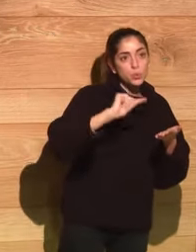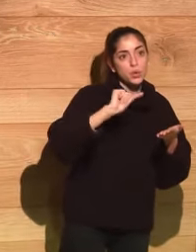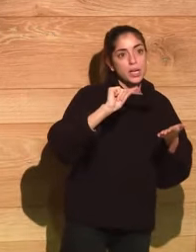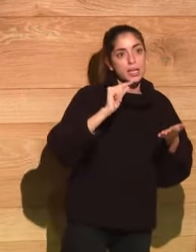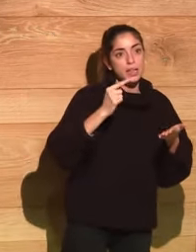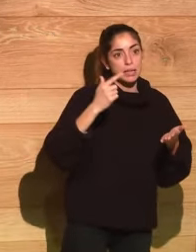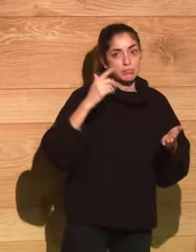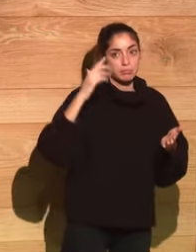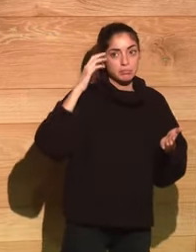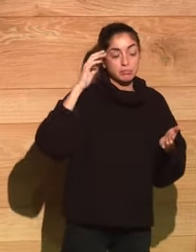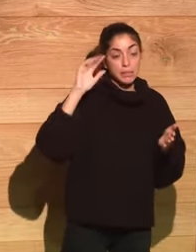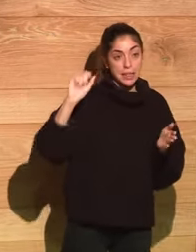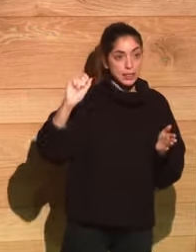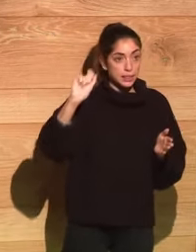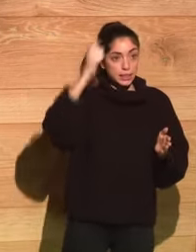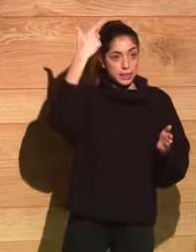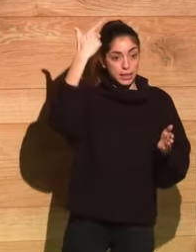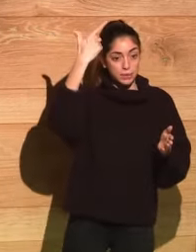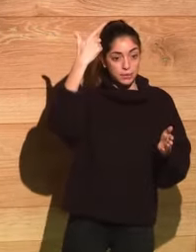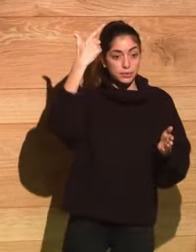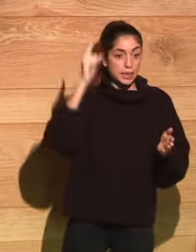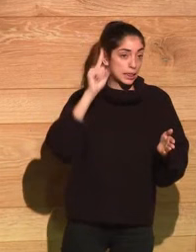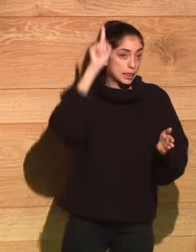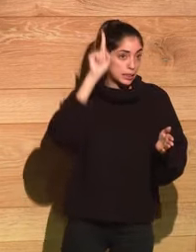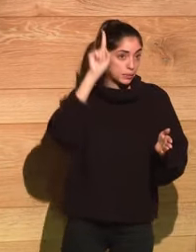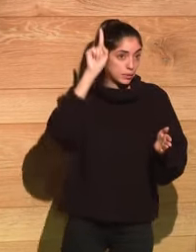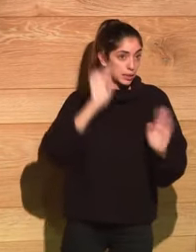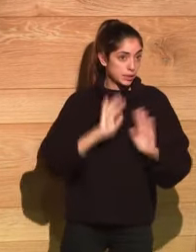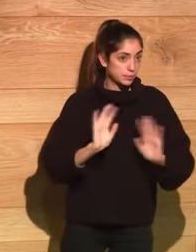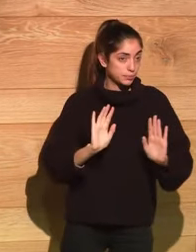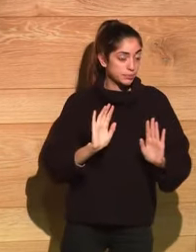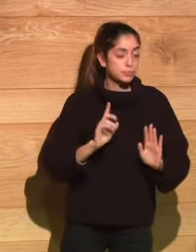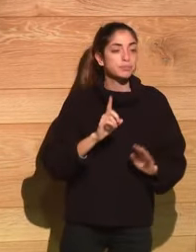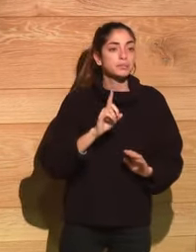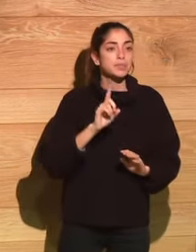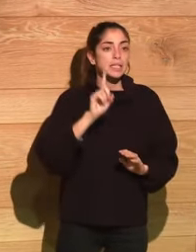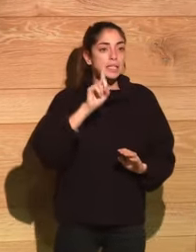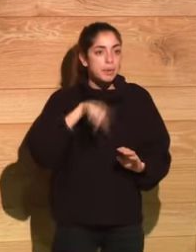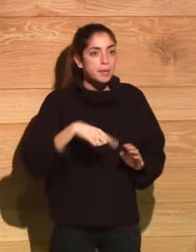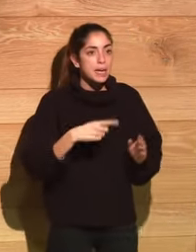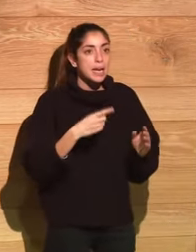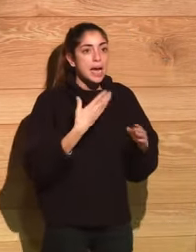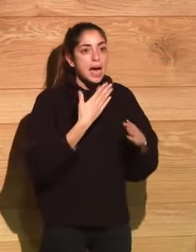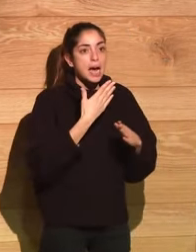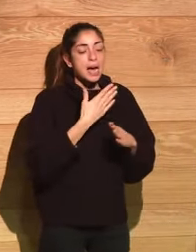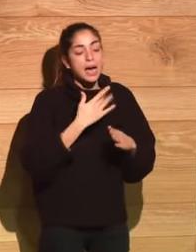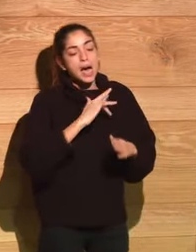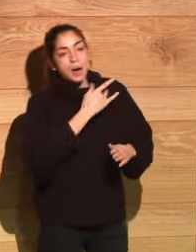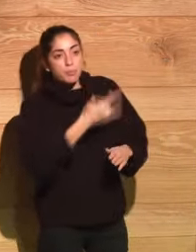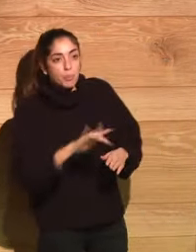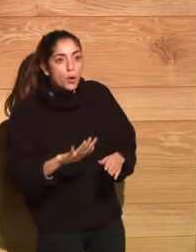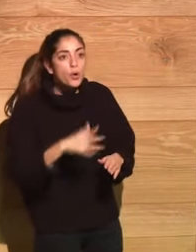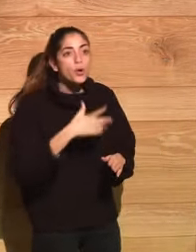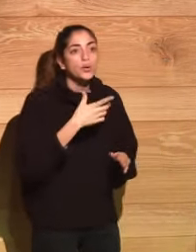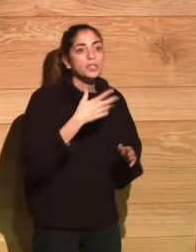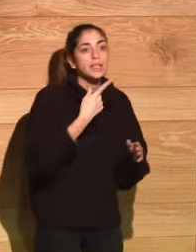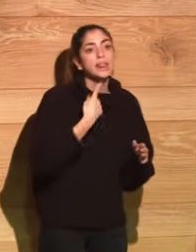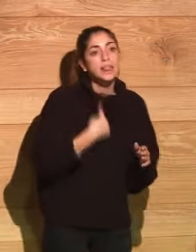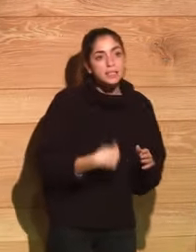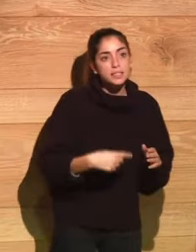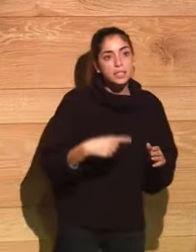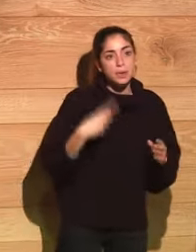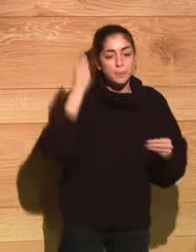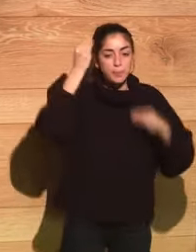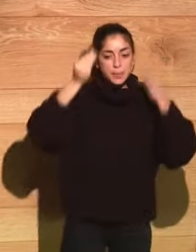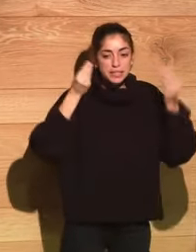no solo la divinidad, sino que se está pensando también el amor y el deseo, ¿no? Se piensa lo impensable, ¿no? Yo creo que lo que más